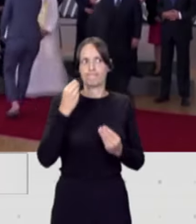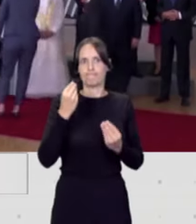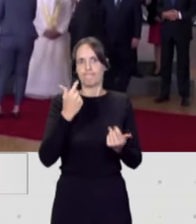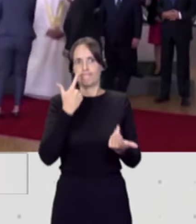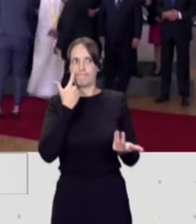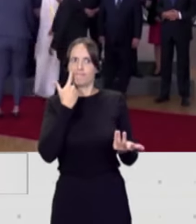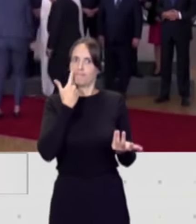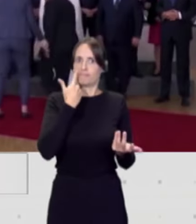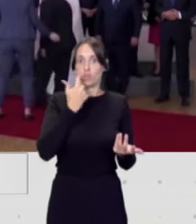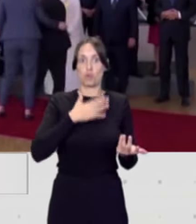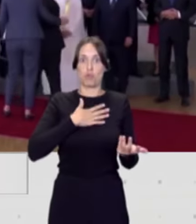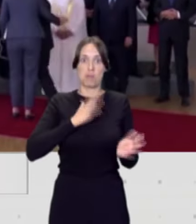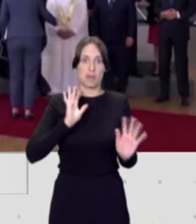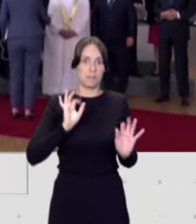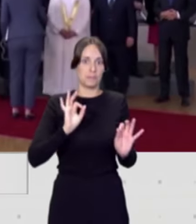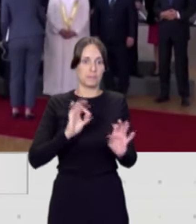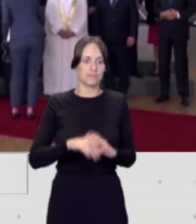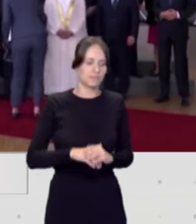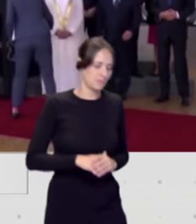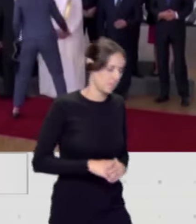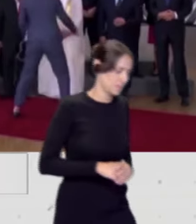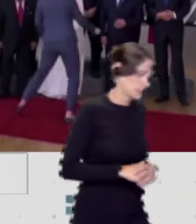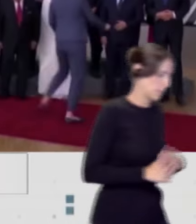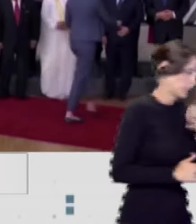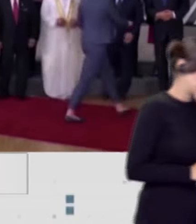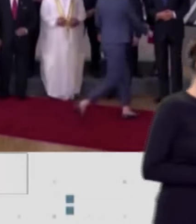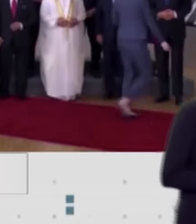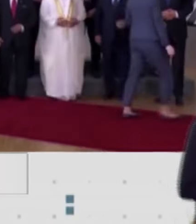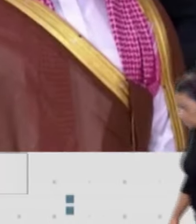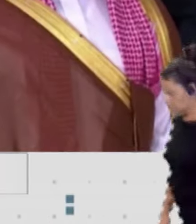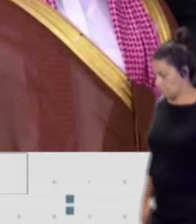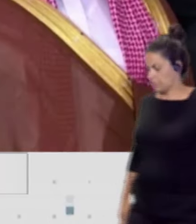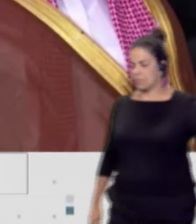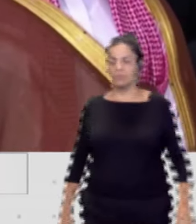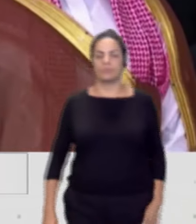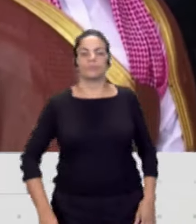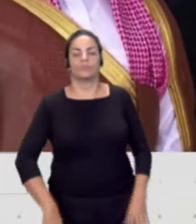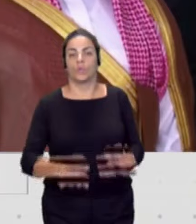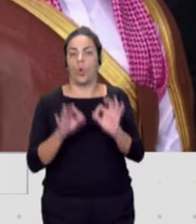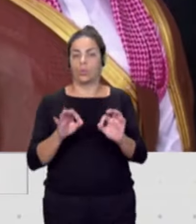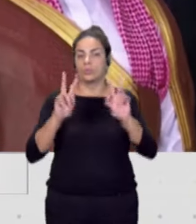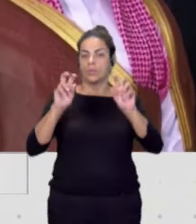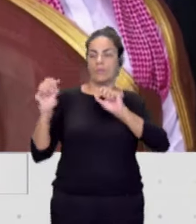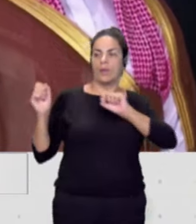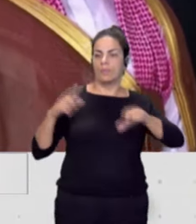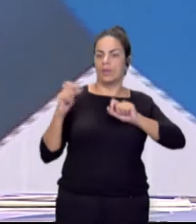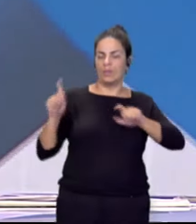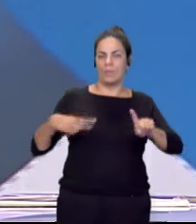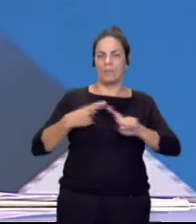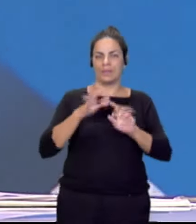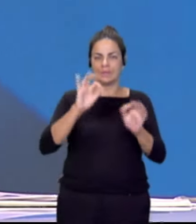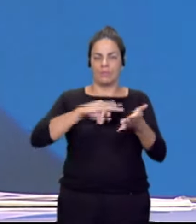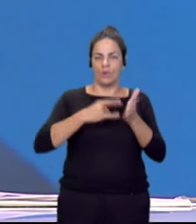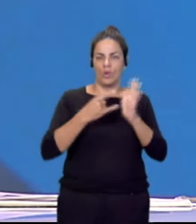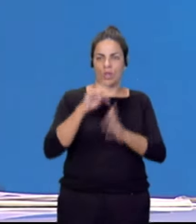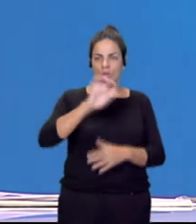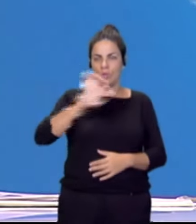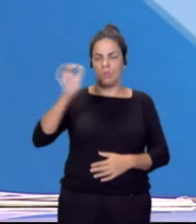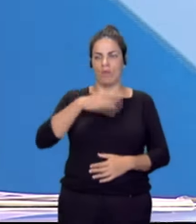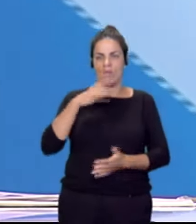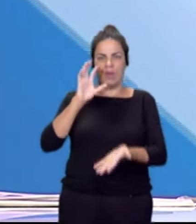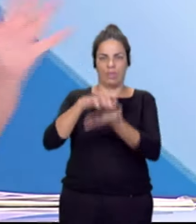principio tengo desde fuera. Pues precisamente sobre migración y también de ese proyecto de la Unión Europea de crear los centros en terceros países. Hemos hablado con,